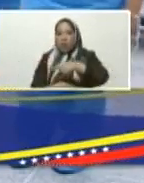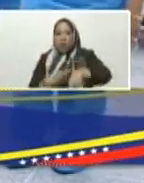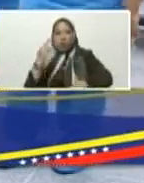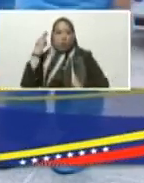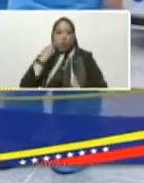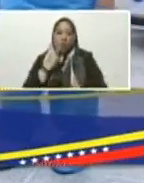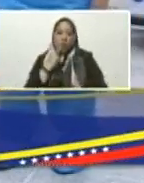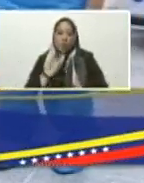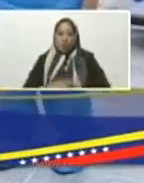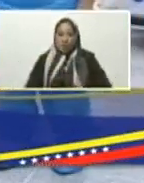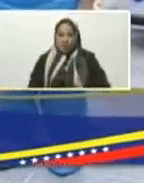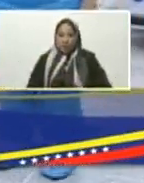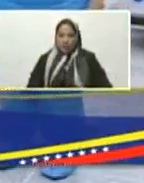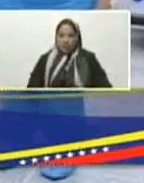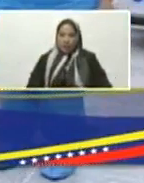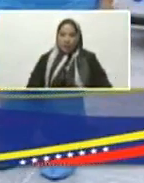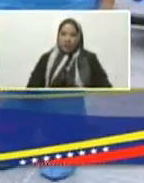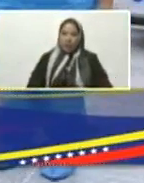Bolivariana.